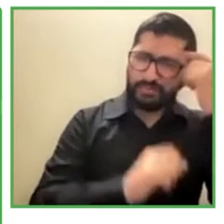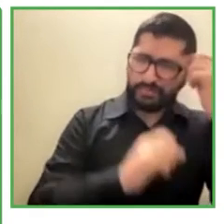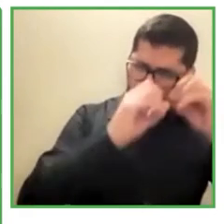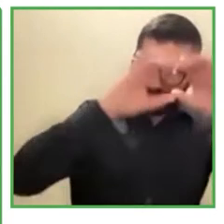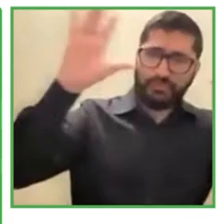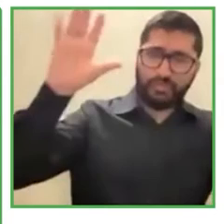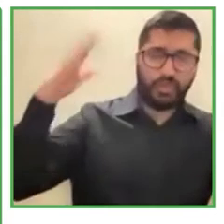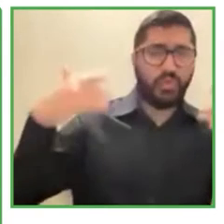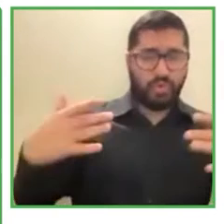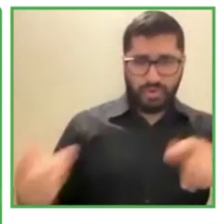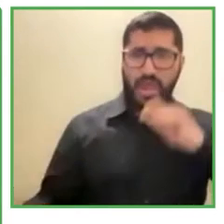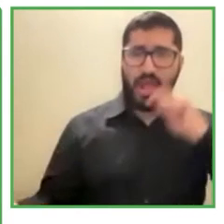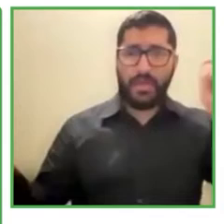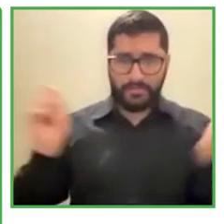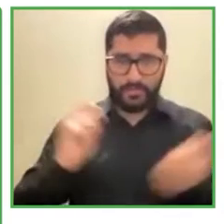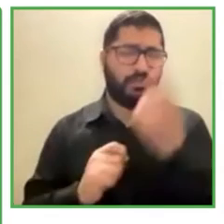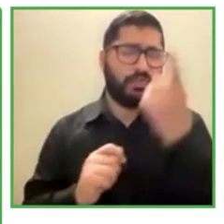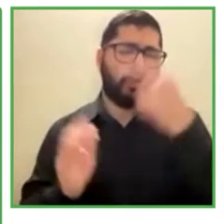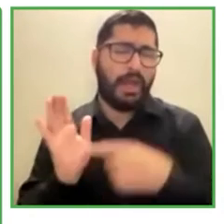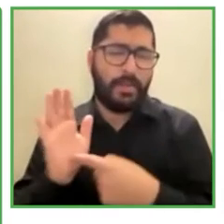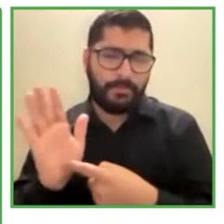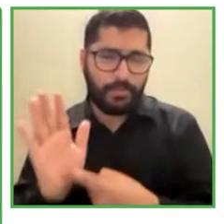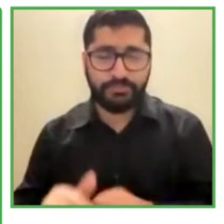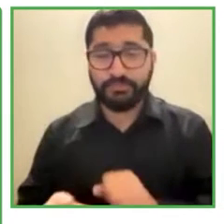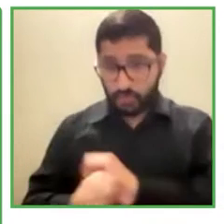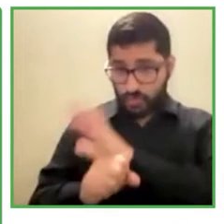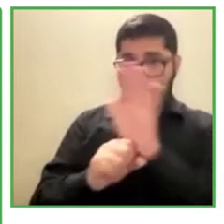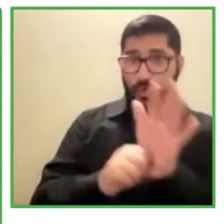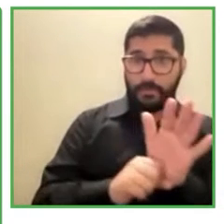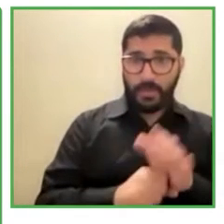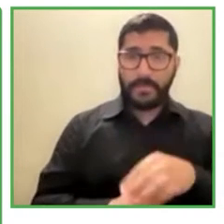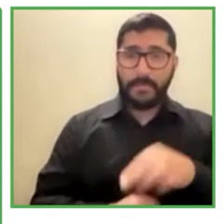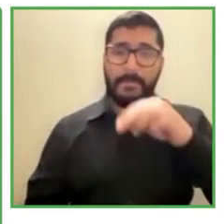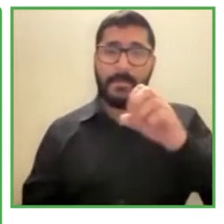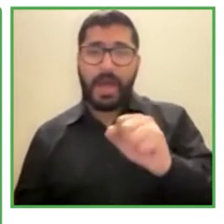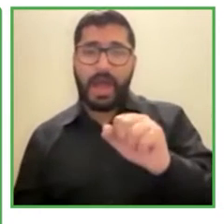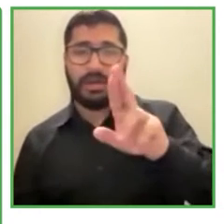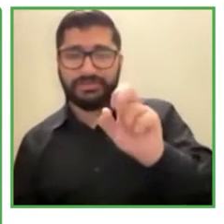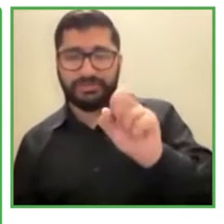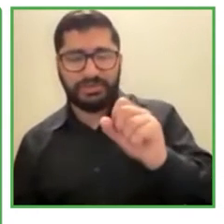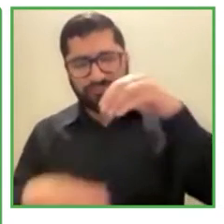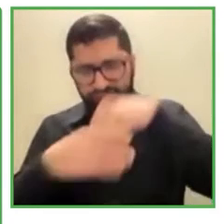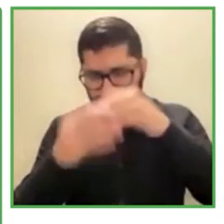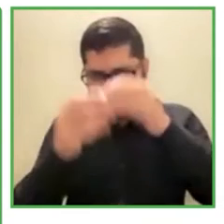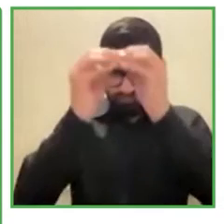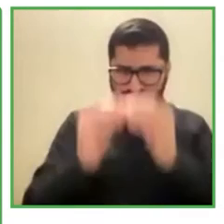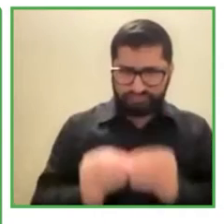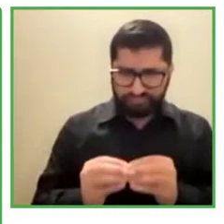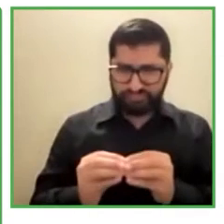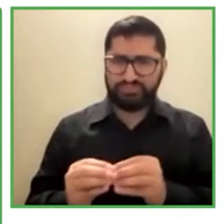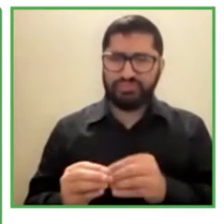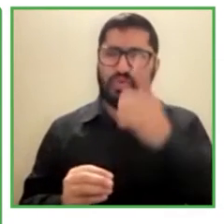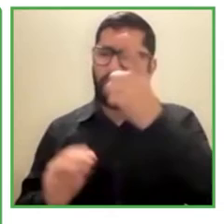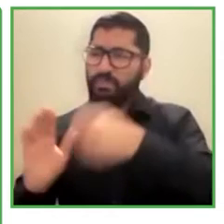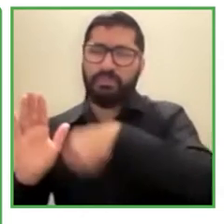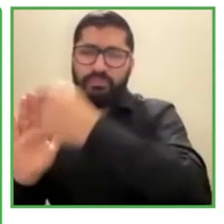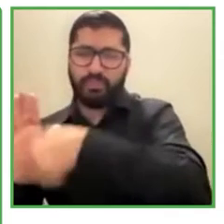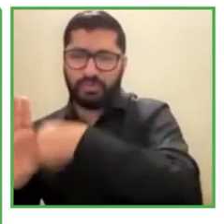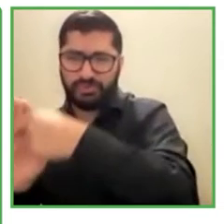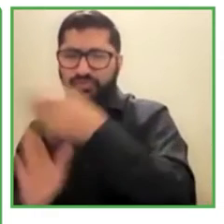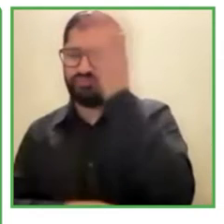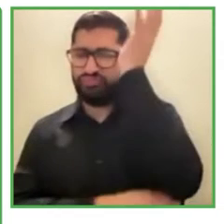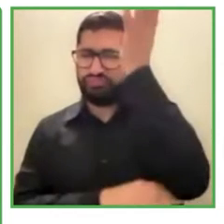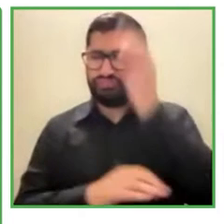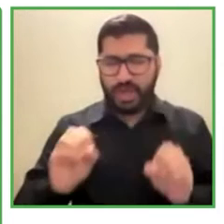COVID, tal como con Mars, donde creamos un programa de capacitación para superar